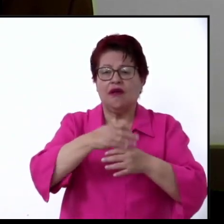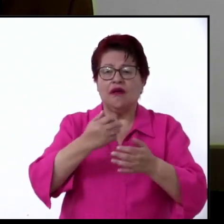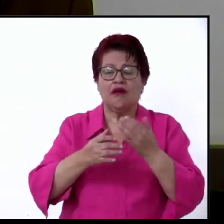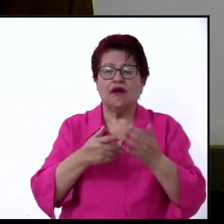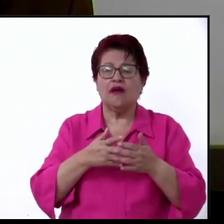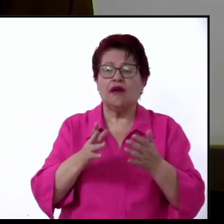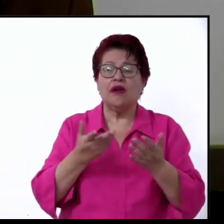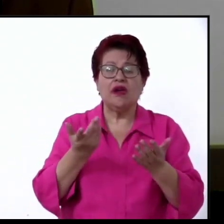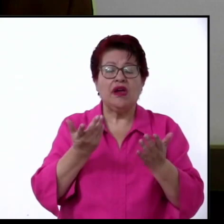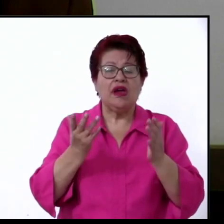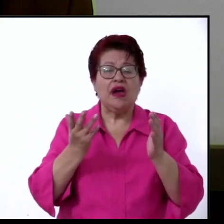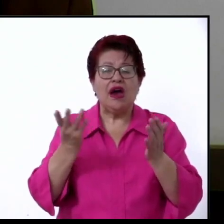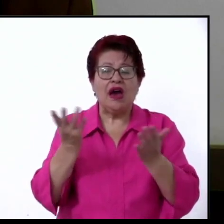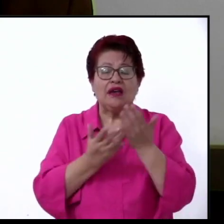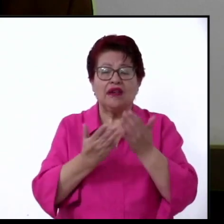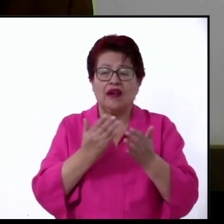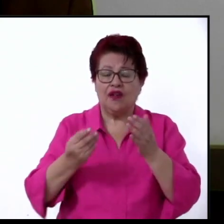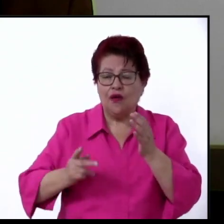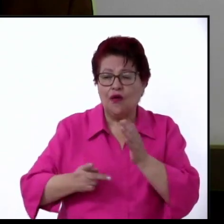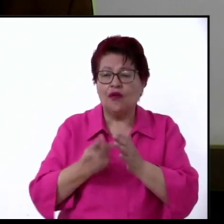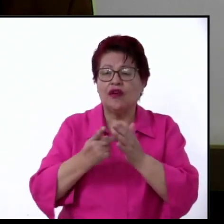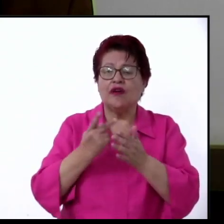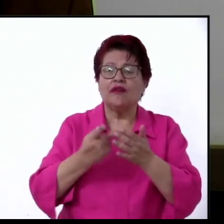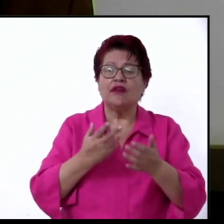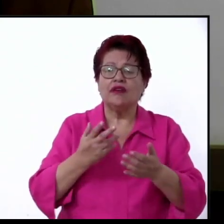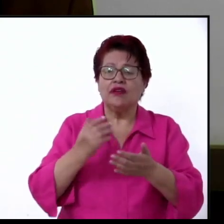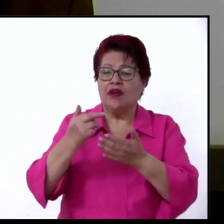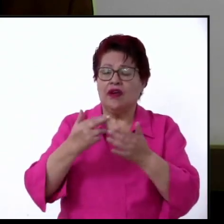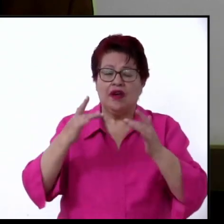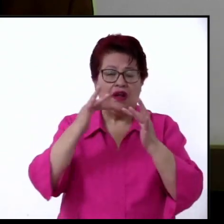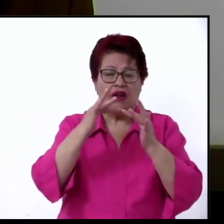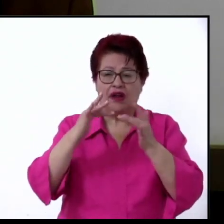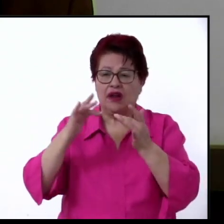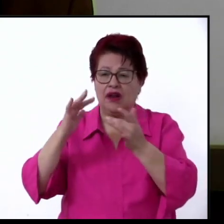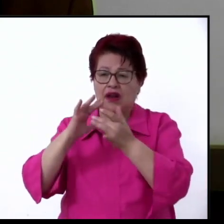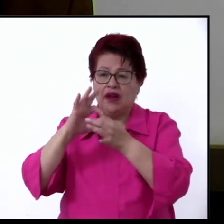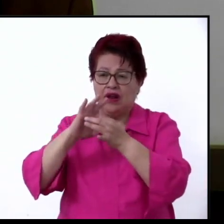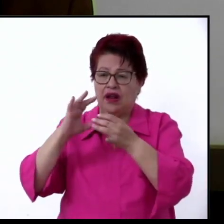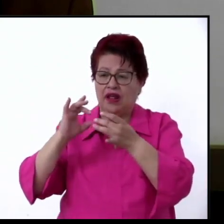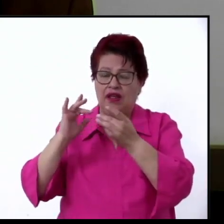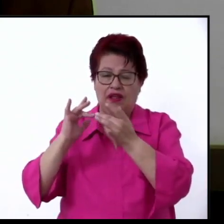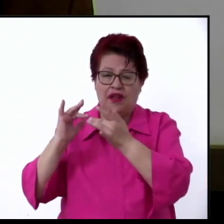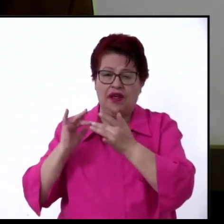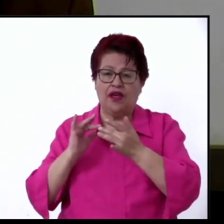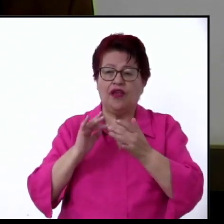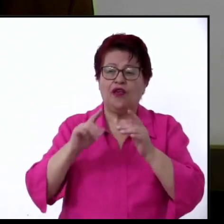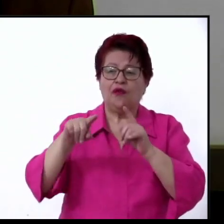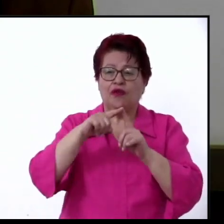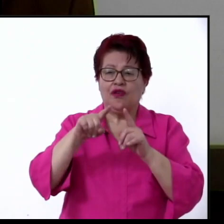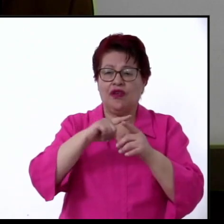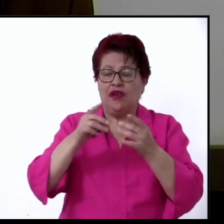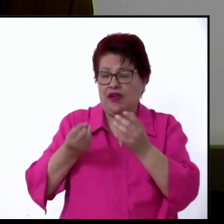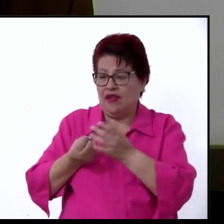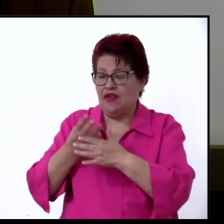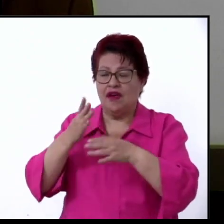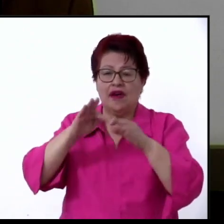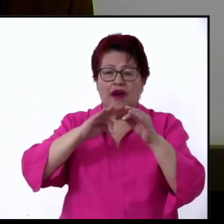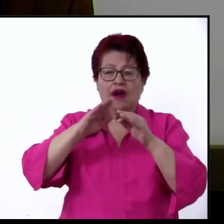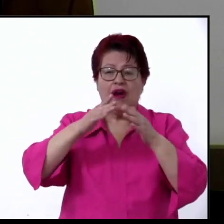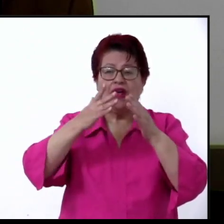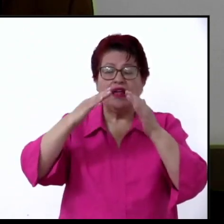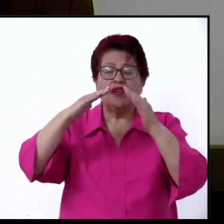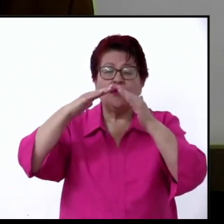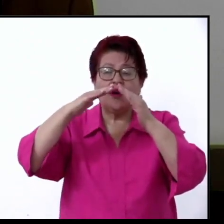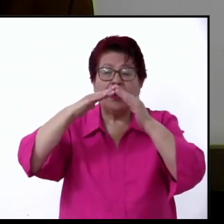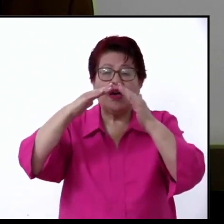y empezar a generar nuevamente redes colaborativas con la población para que salieran de su casa. Veníamos de una